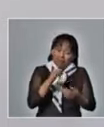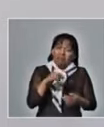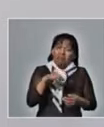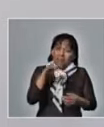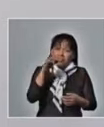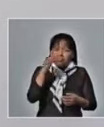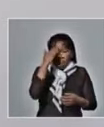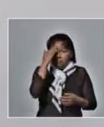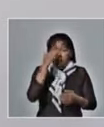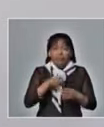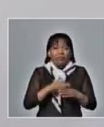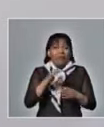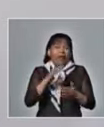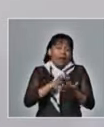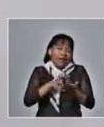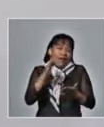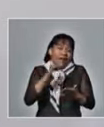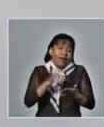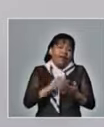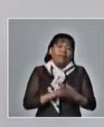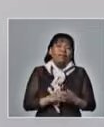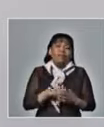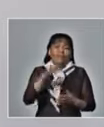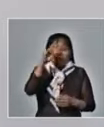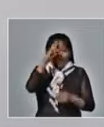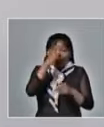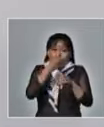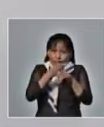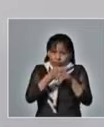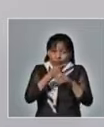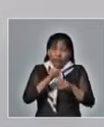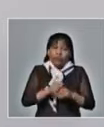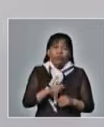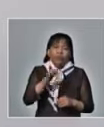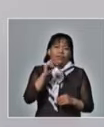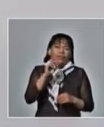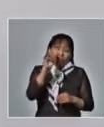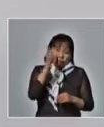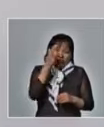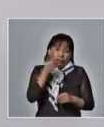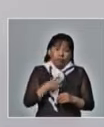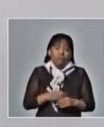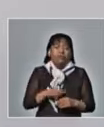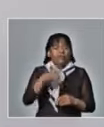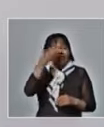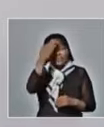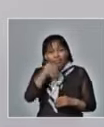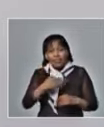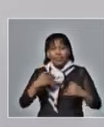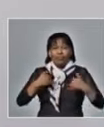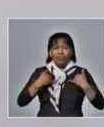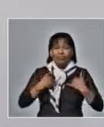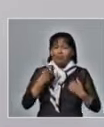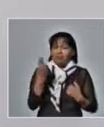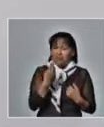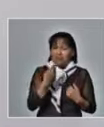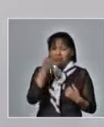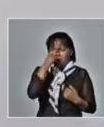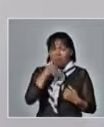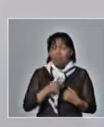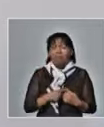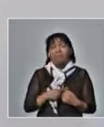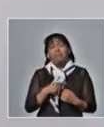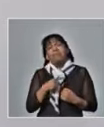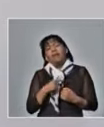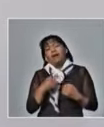de la máxima casa de estudios del Estado, sabemos lo que los jóvenes requieren para poder tener una educación de calidad. Mi